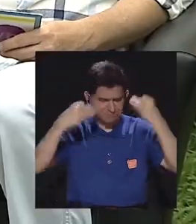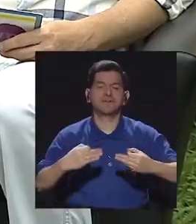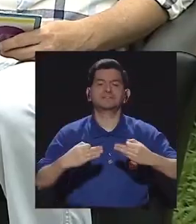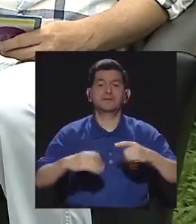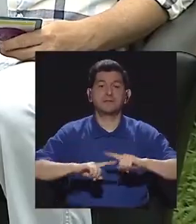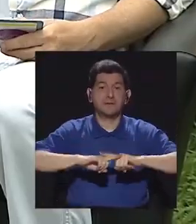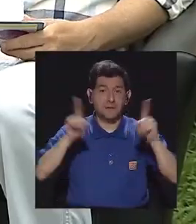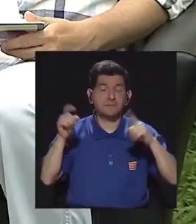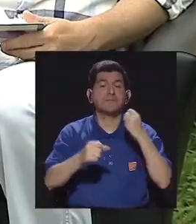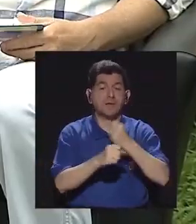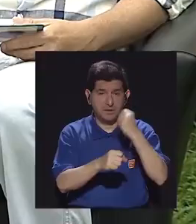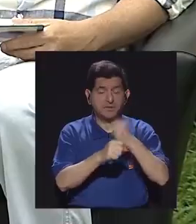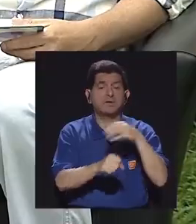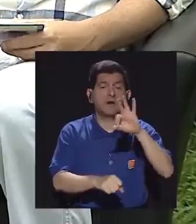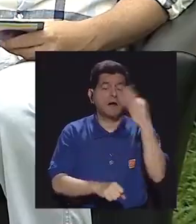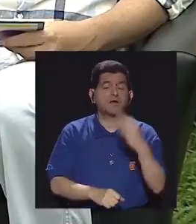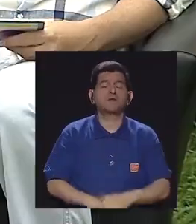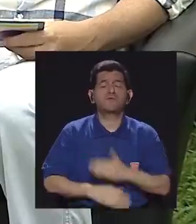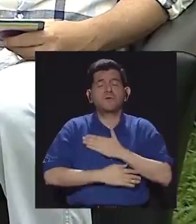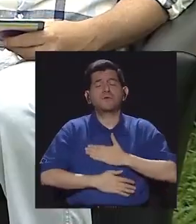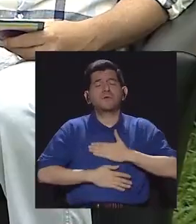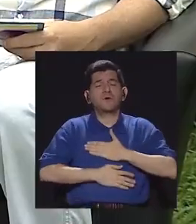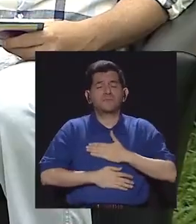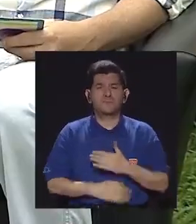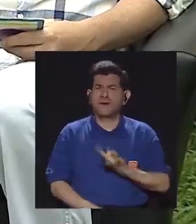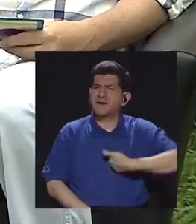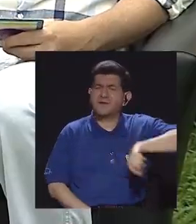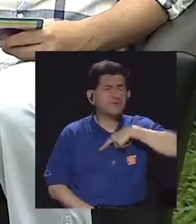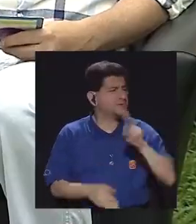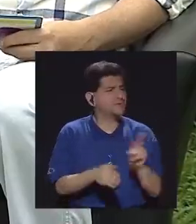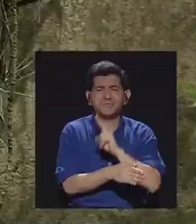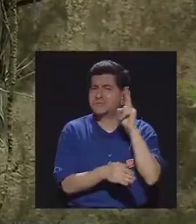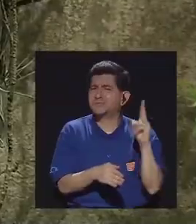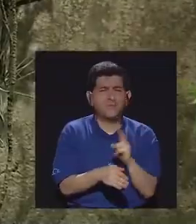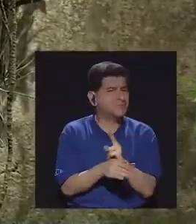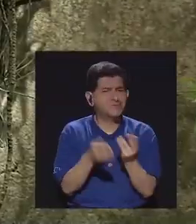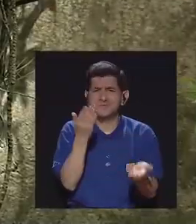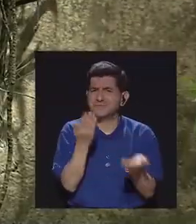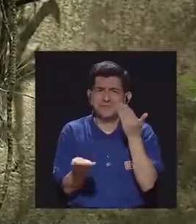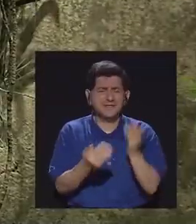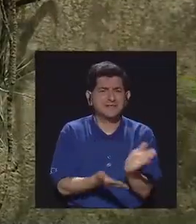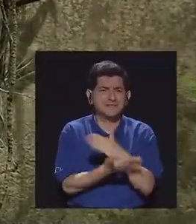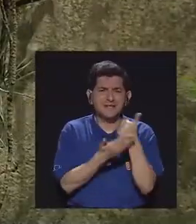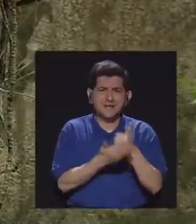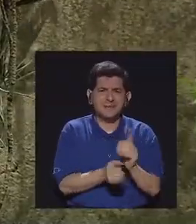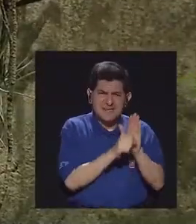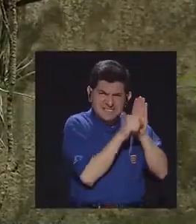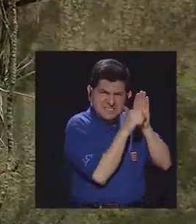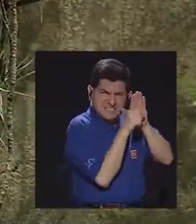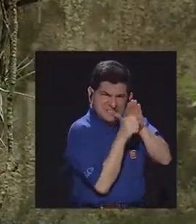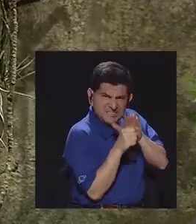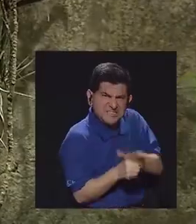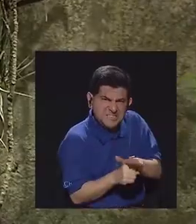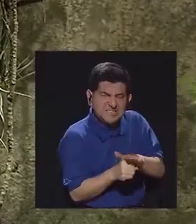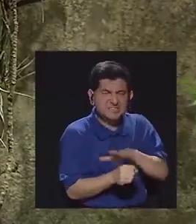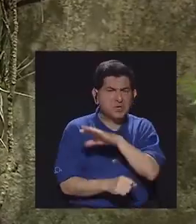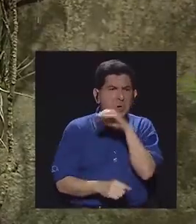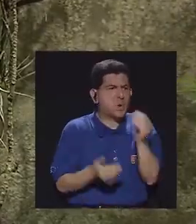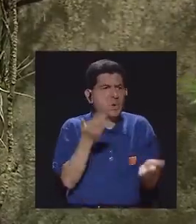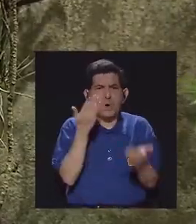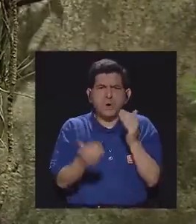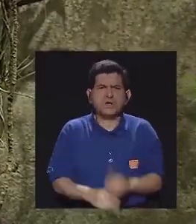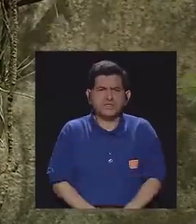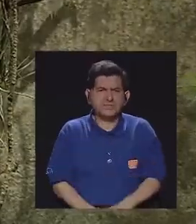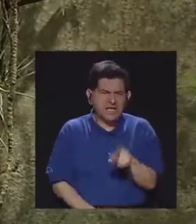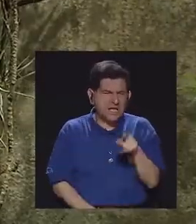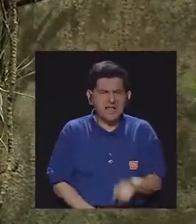decisiones, pero sí se trabaja de una manera más lúdica. No, nosotros no utilizamos tanto la parte represiva, la parte